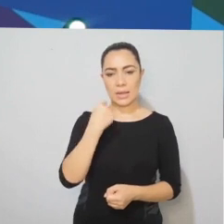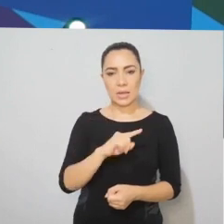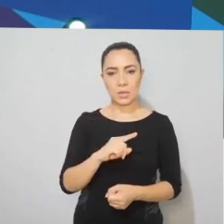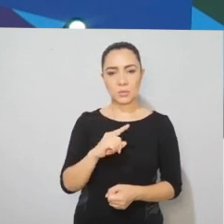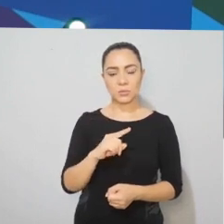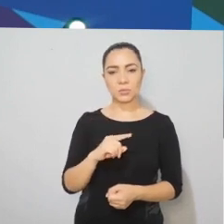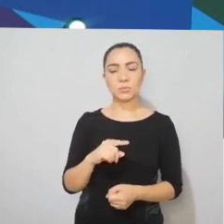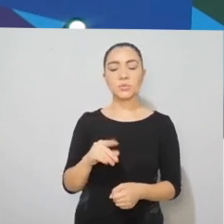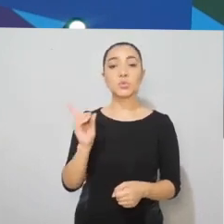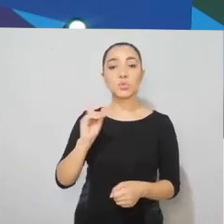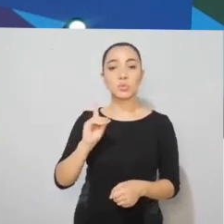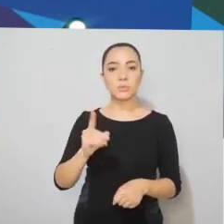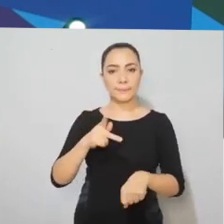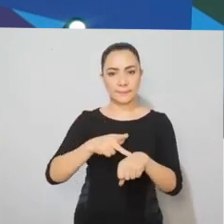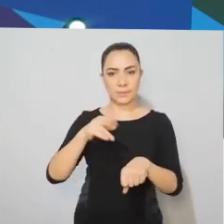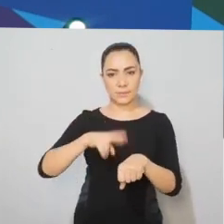San Juan, Puerto Rico.